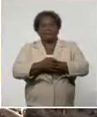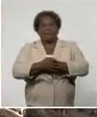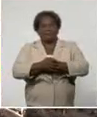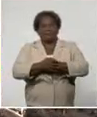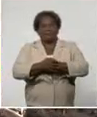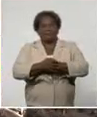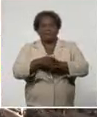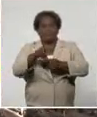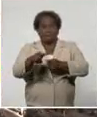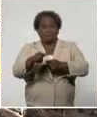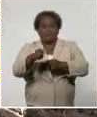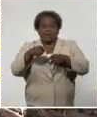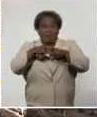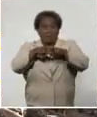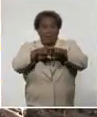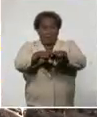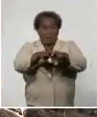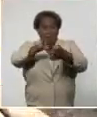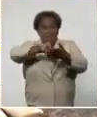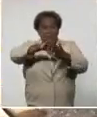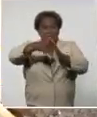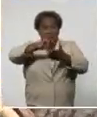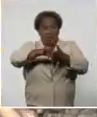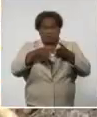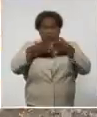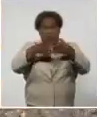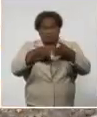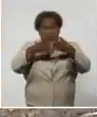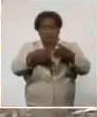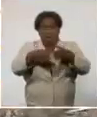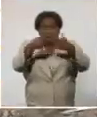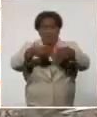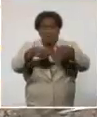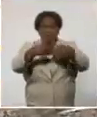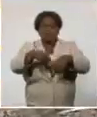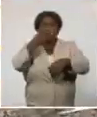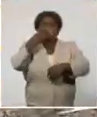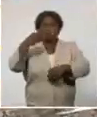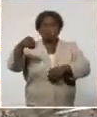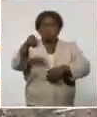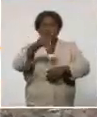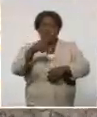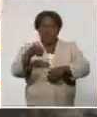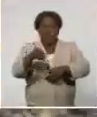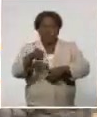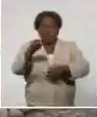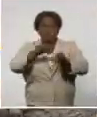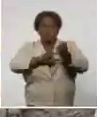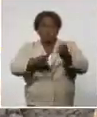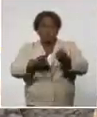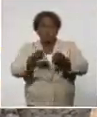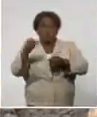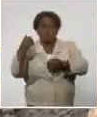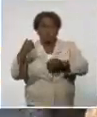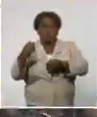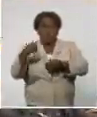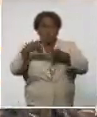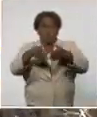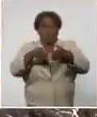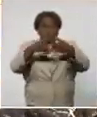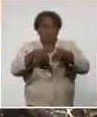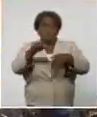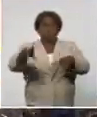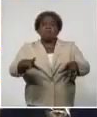con el ánimo de acompañar los proyectos de los granmenses en la producción de azúcar los nicoleños sobrecumplieron la siembra de caña de la campaña de primavera